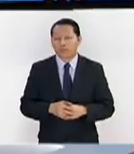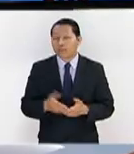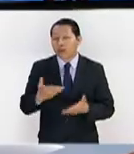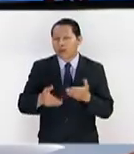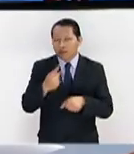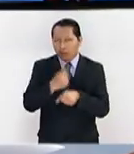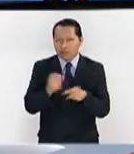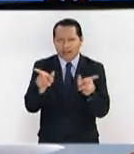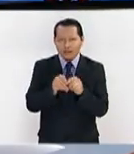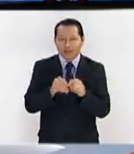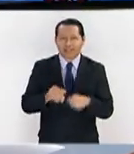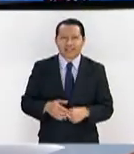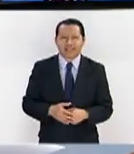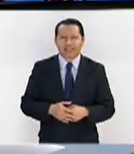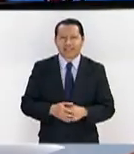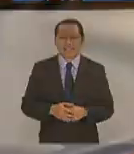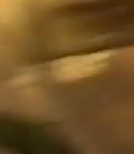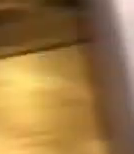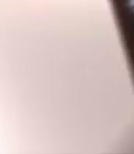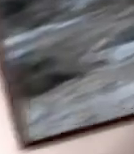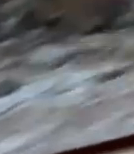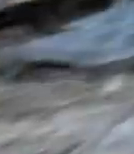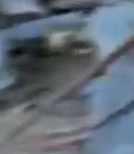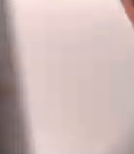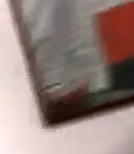Vamos a nuestro primer resumen.